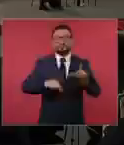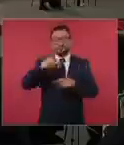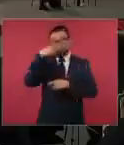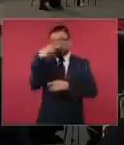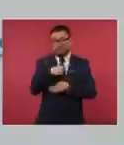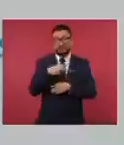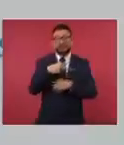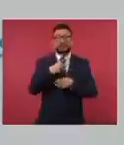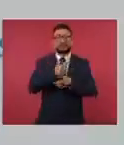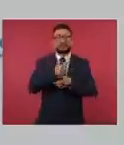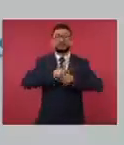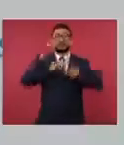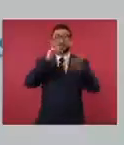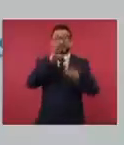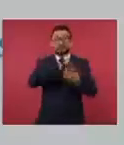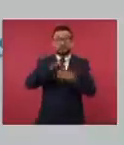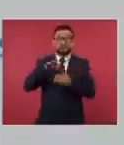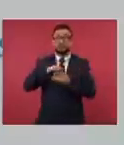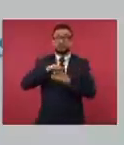¿Cuántas veces hemos